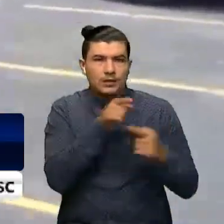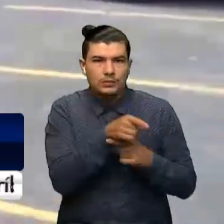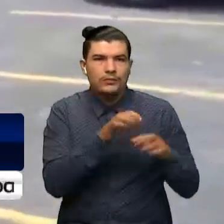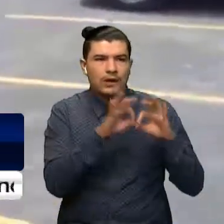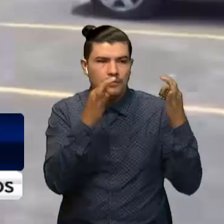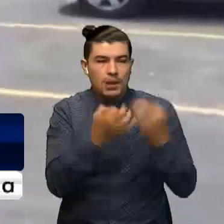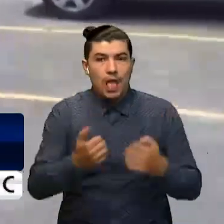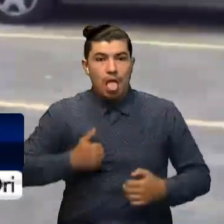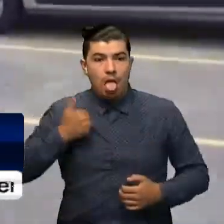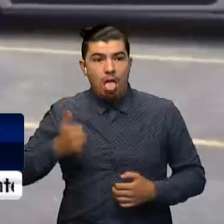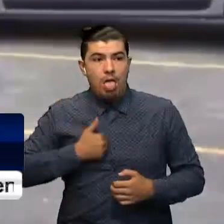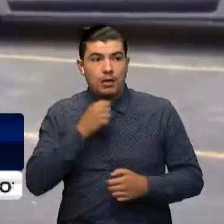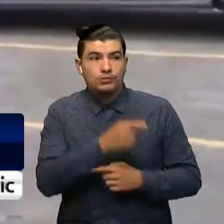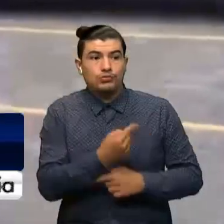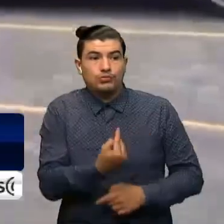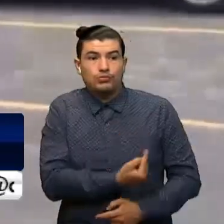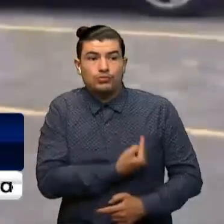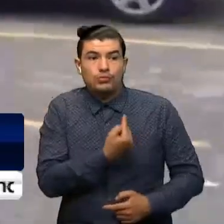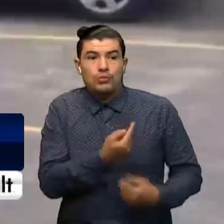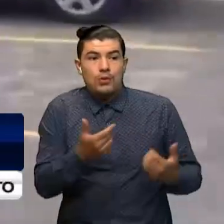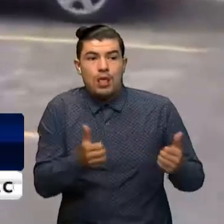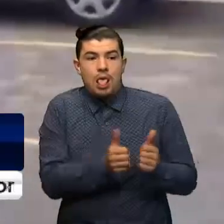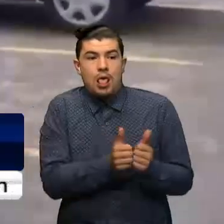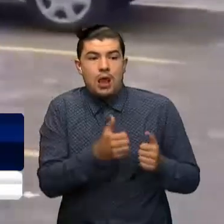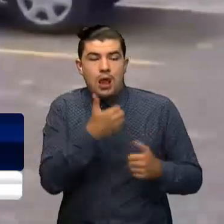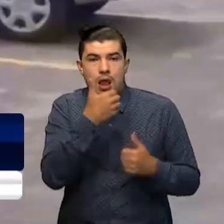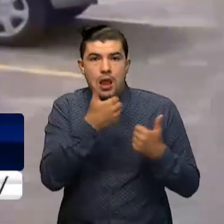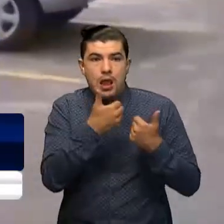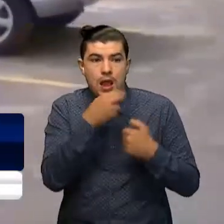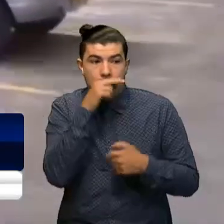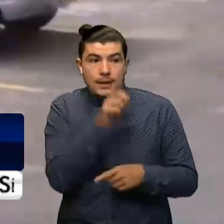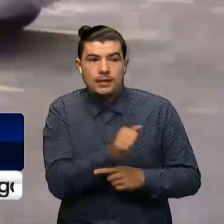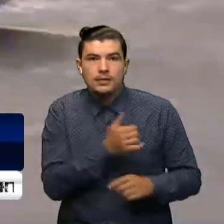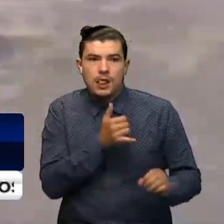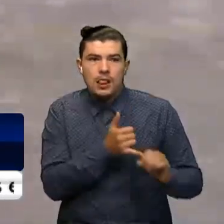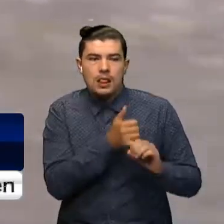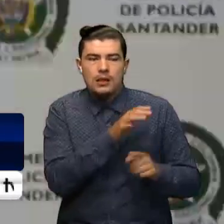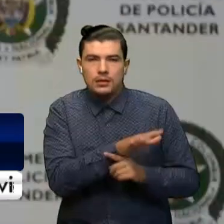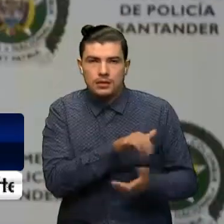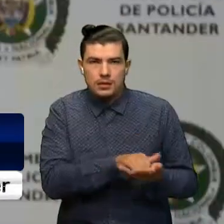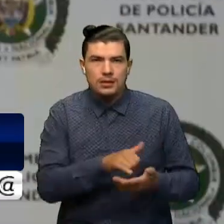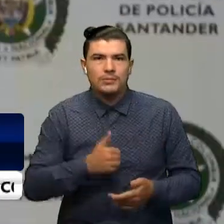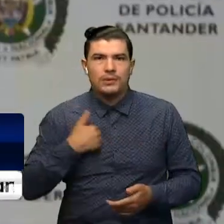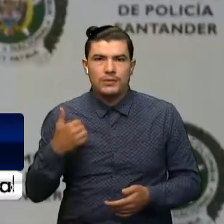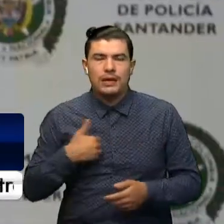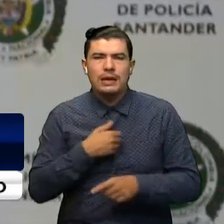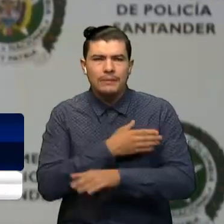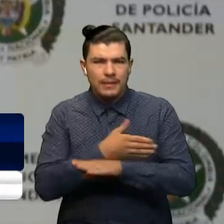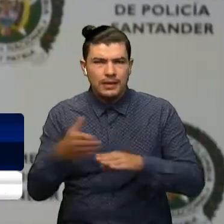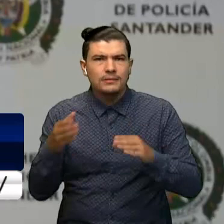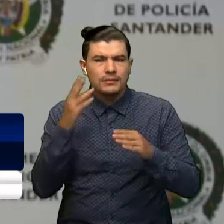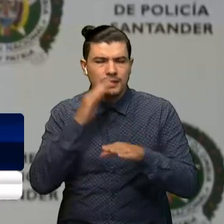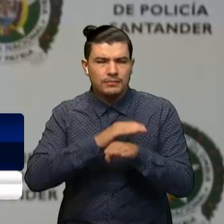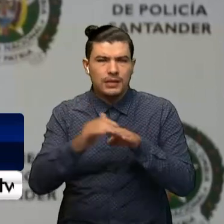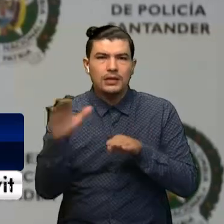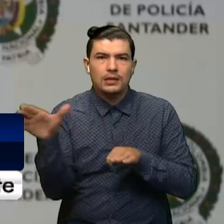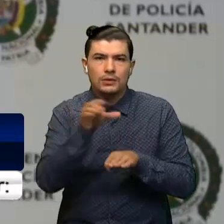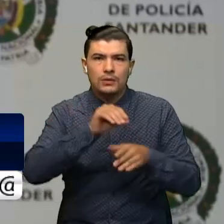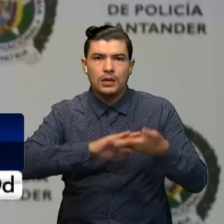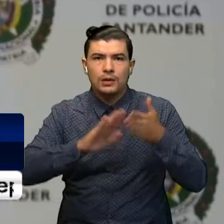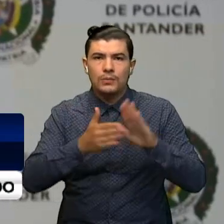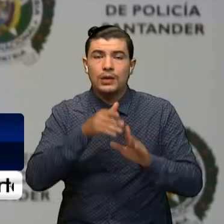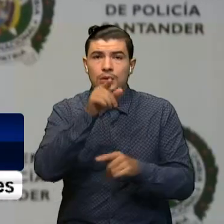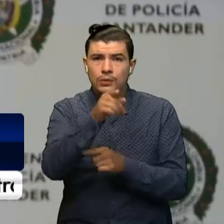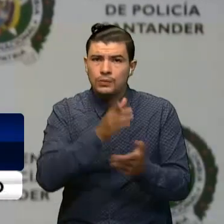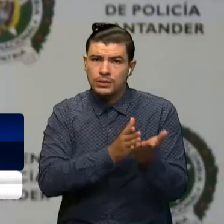aprovechó que quedaba solo con la menor para accederla carnalmente invitamos a toda la comunidad a que siga denunciando